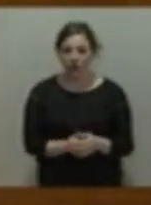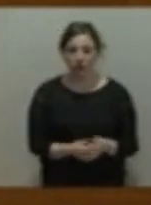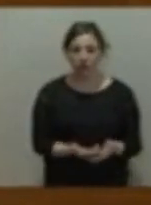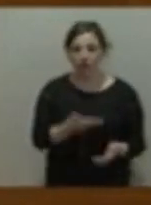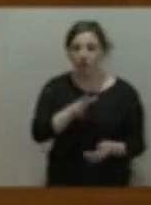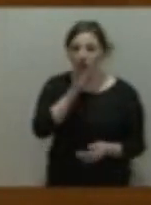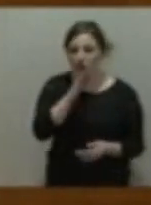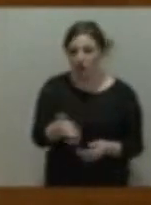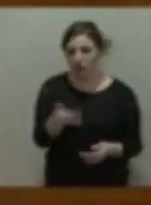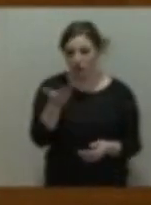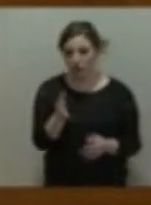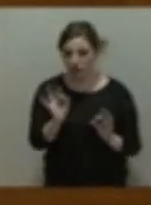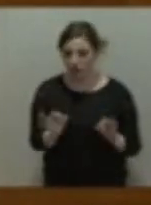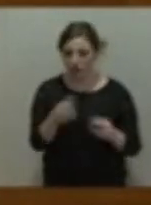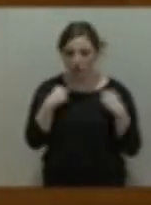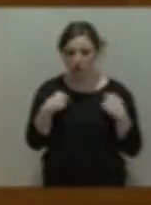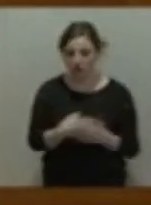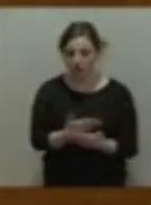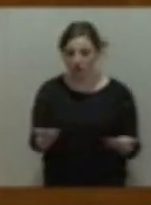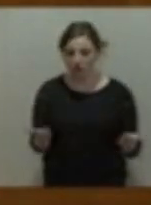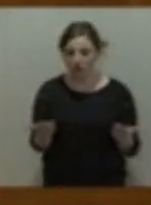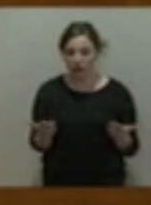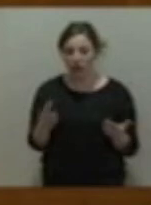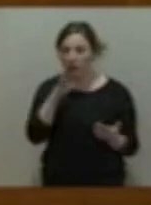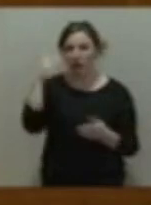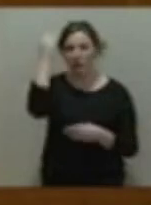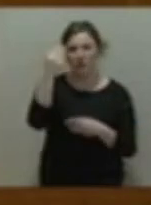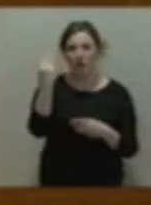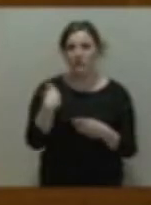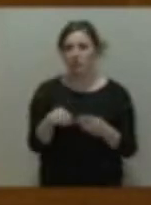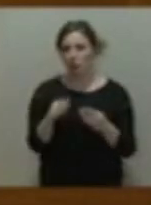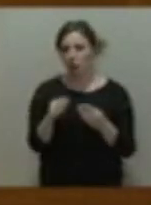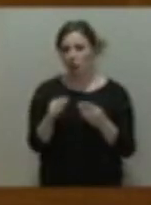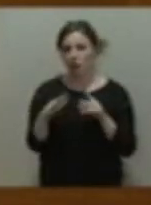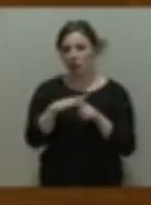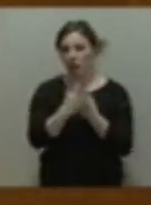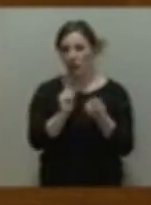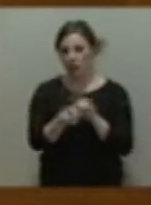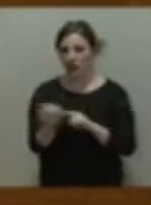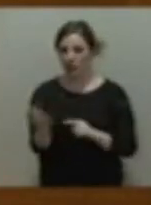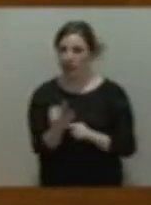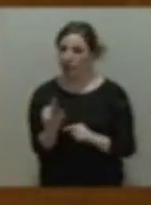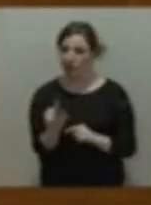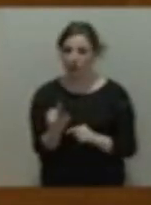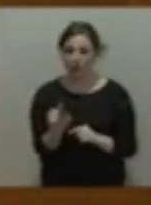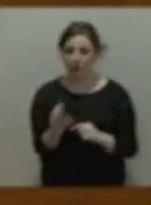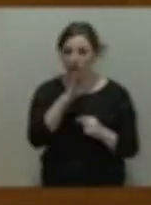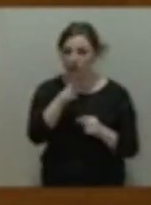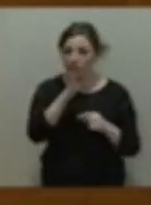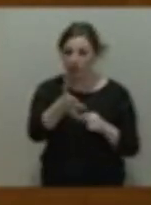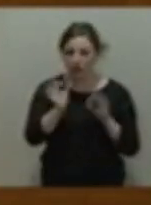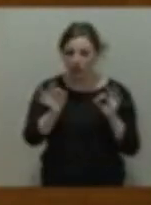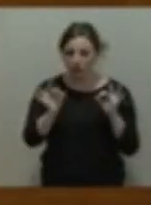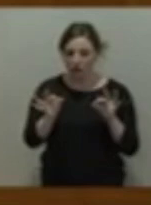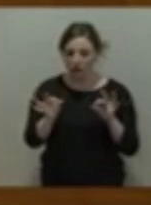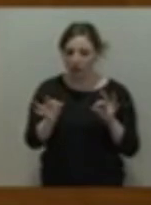relevantes, señorías, para que nos planteemos que hay que cambiar el curso de los acontecimientos. Estas son algunas de las causas. Todas ellas son causas